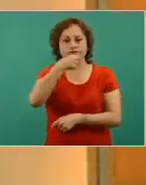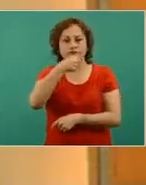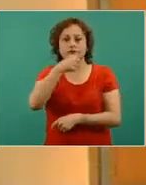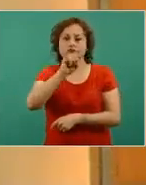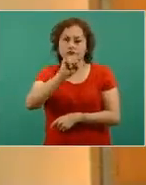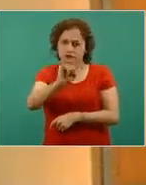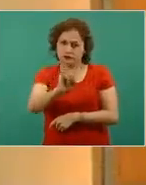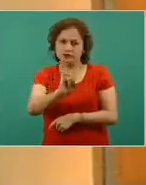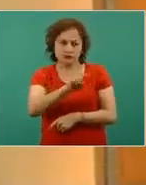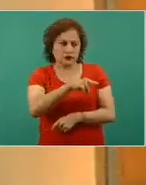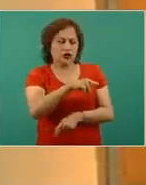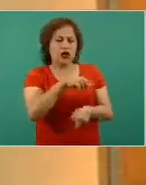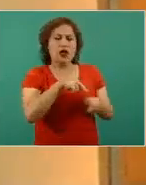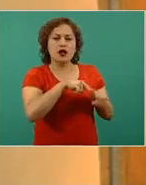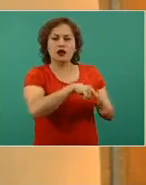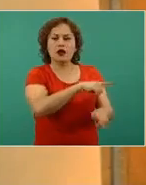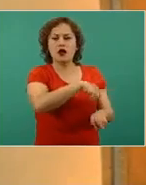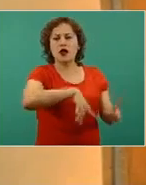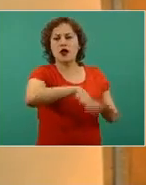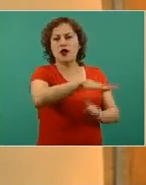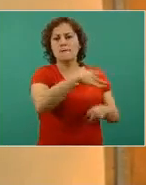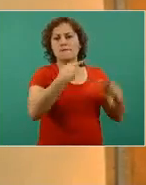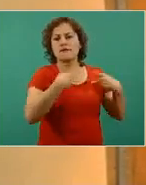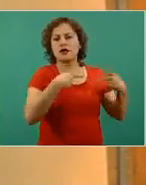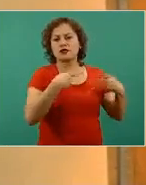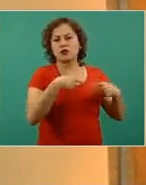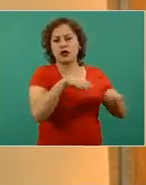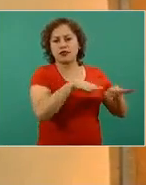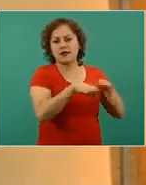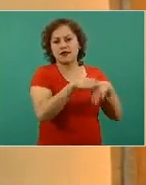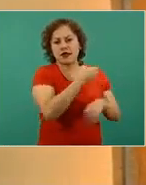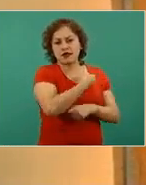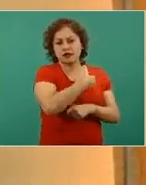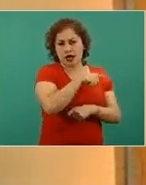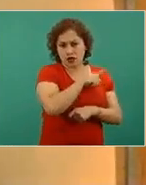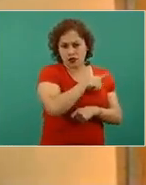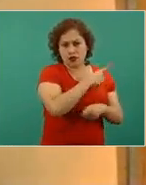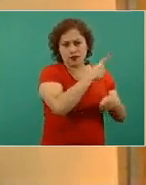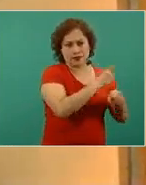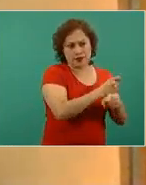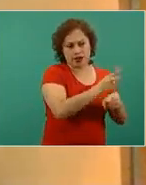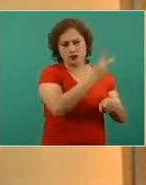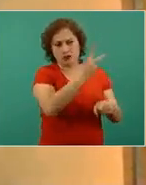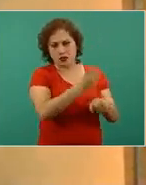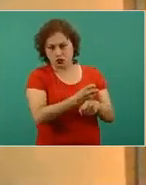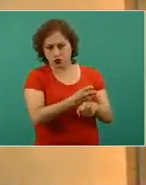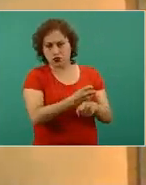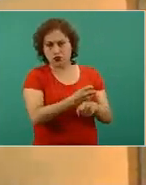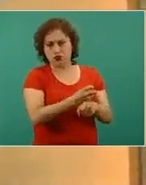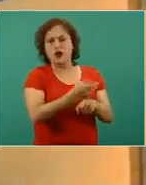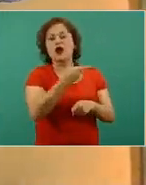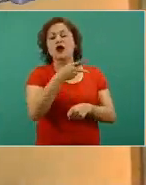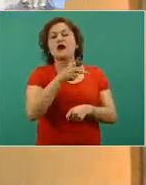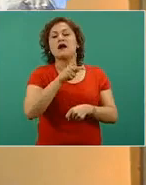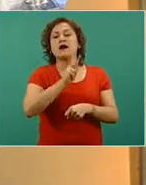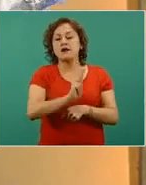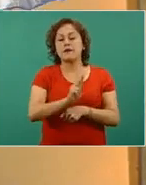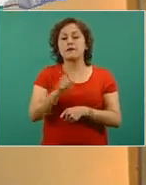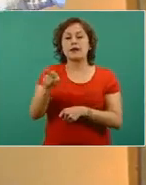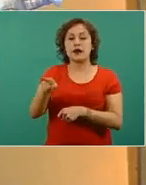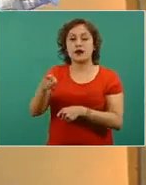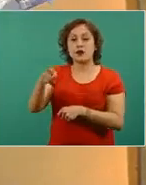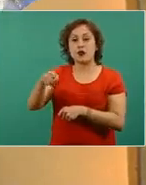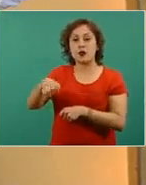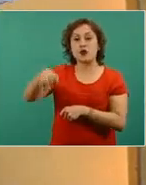vacunación del personal de salud, de primera, segunda línea, esto es 5%, es ya la tercera